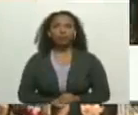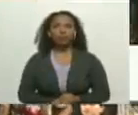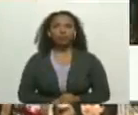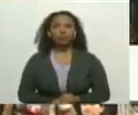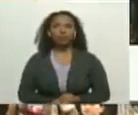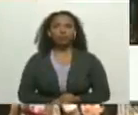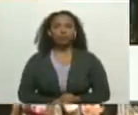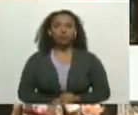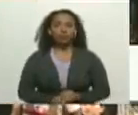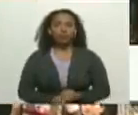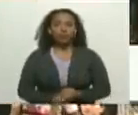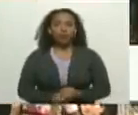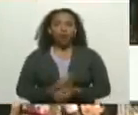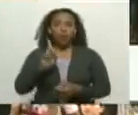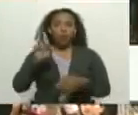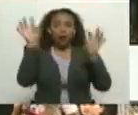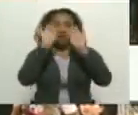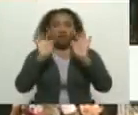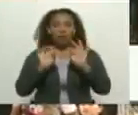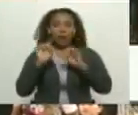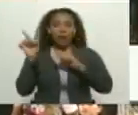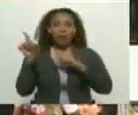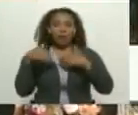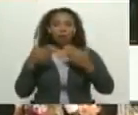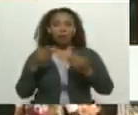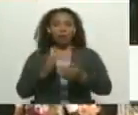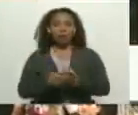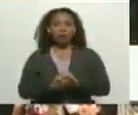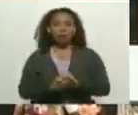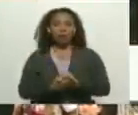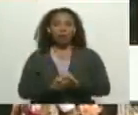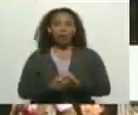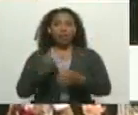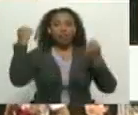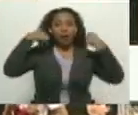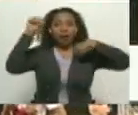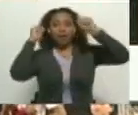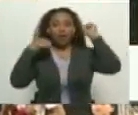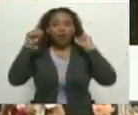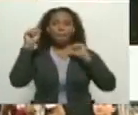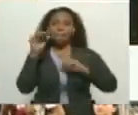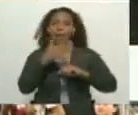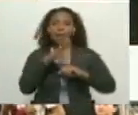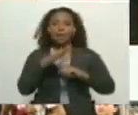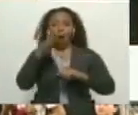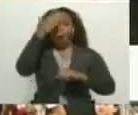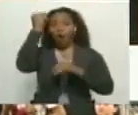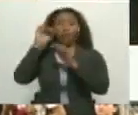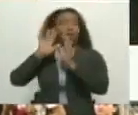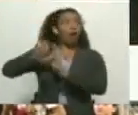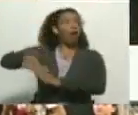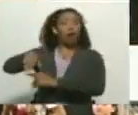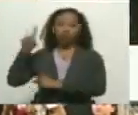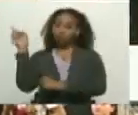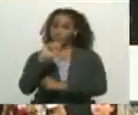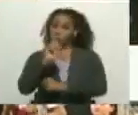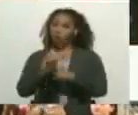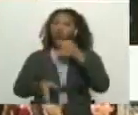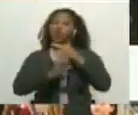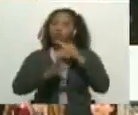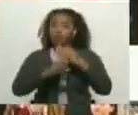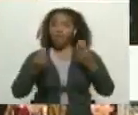Una fase, aquella fase pues de la rebelión que pareciera haber quedado atrás, no, no ha quedado todavía,